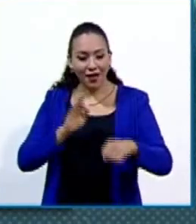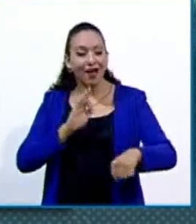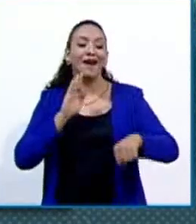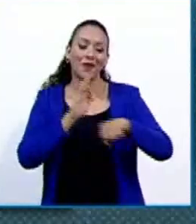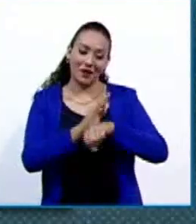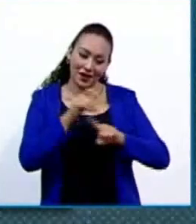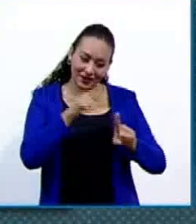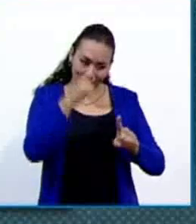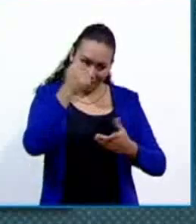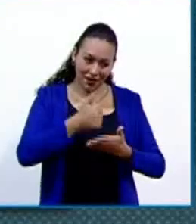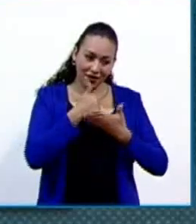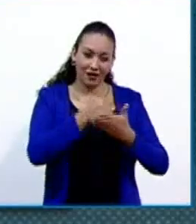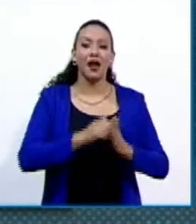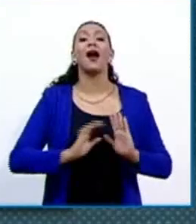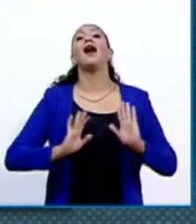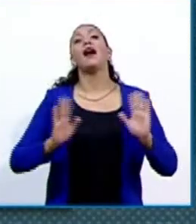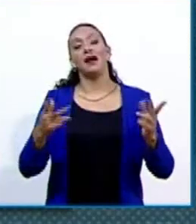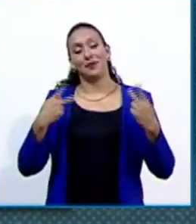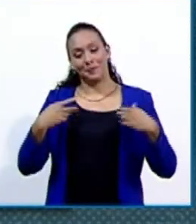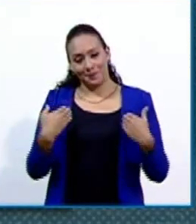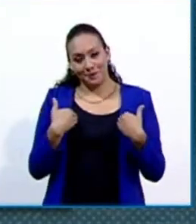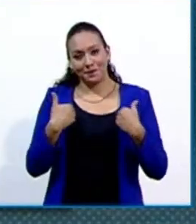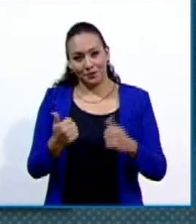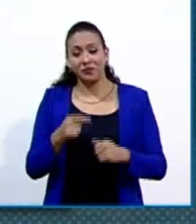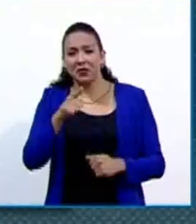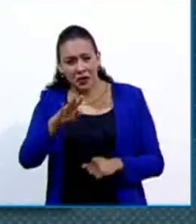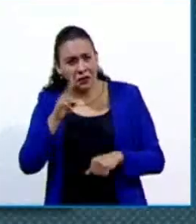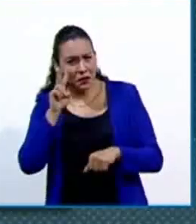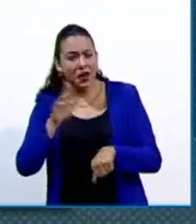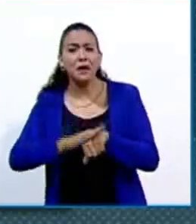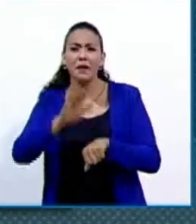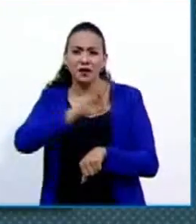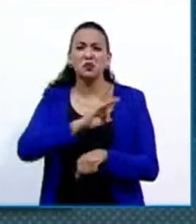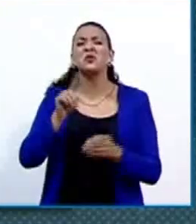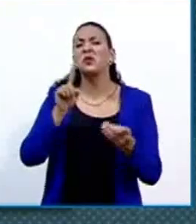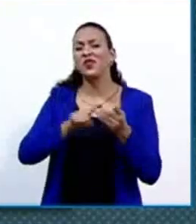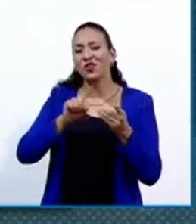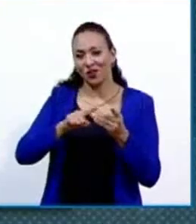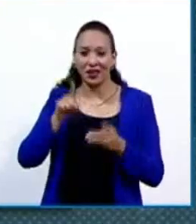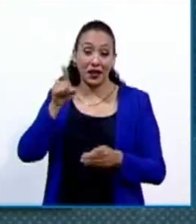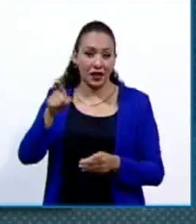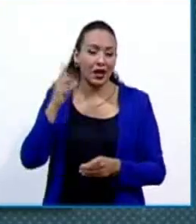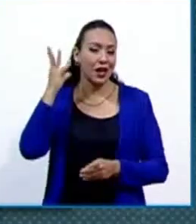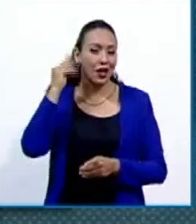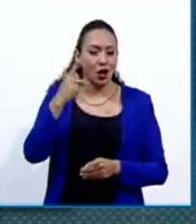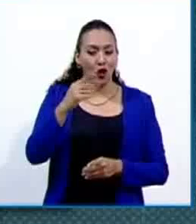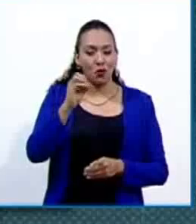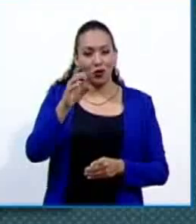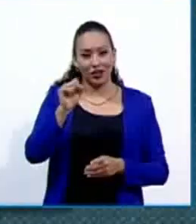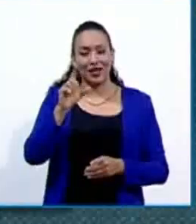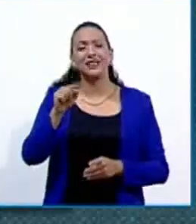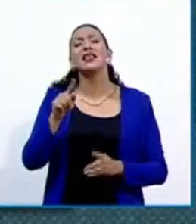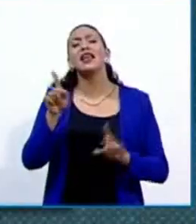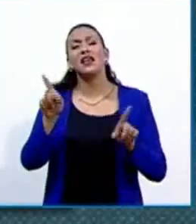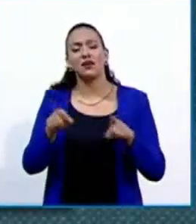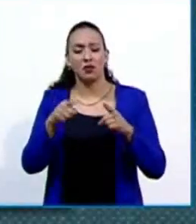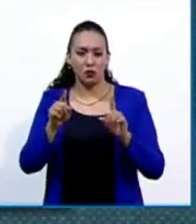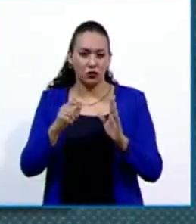viviendo. Puede consultar este y más episodios del podcast Reflexiones desde el Consejo en Spotify y